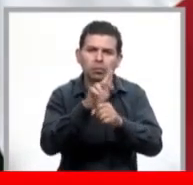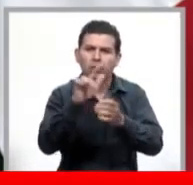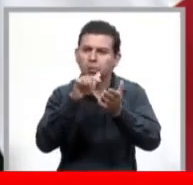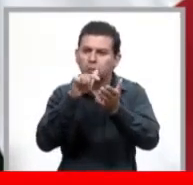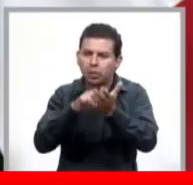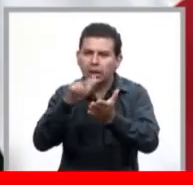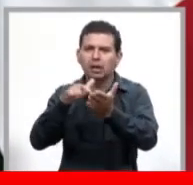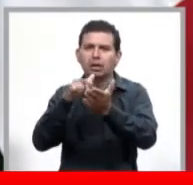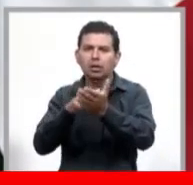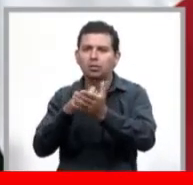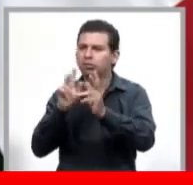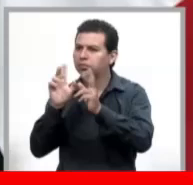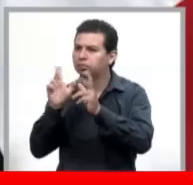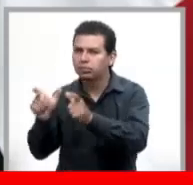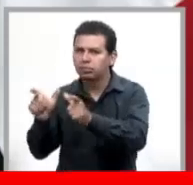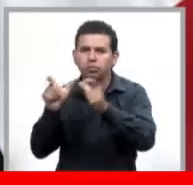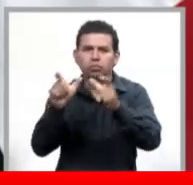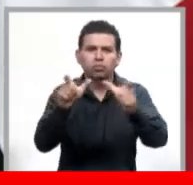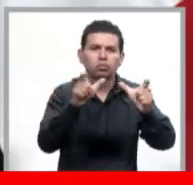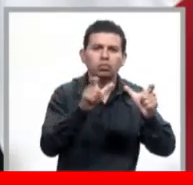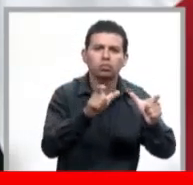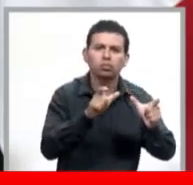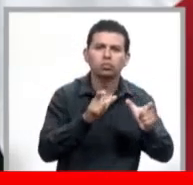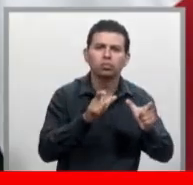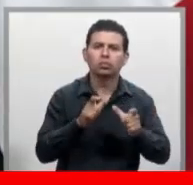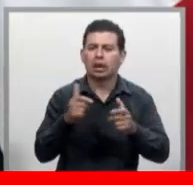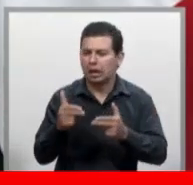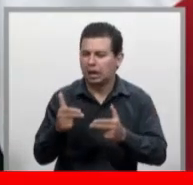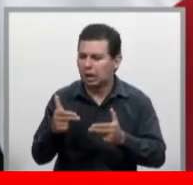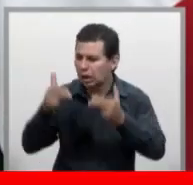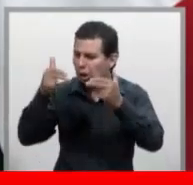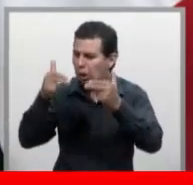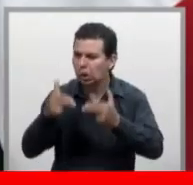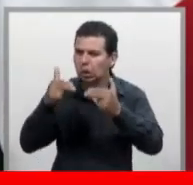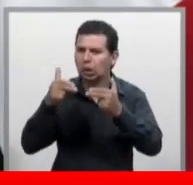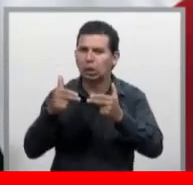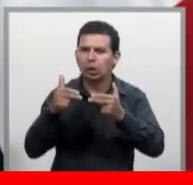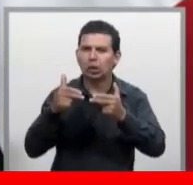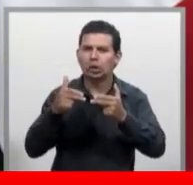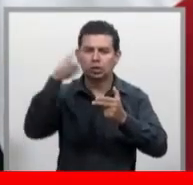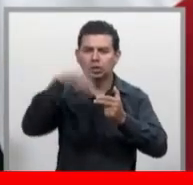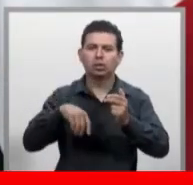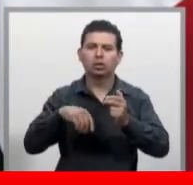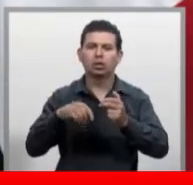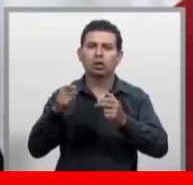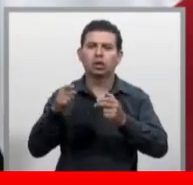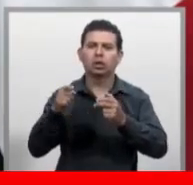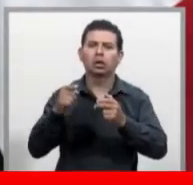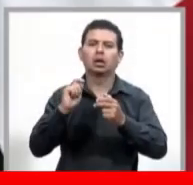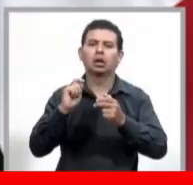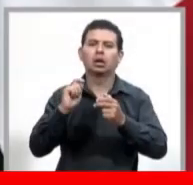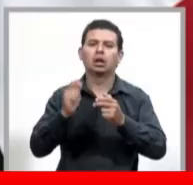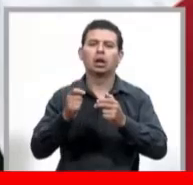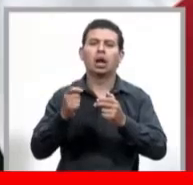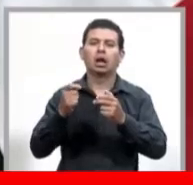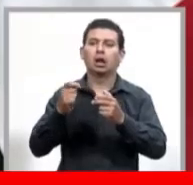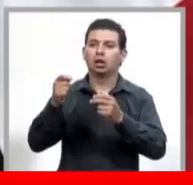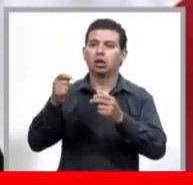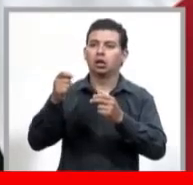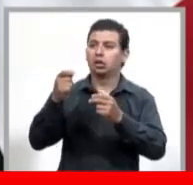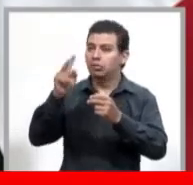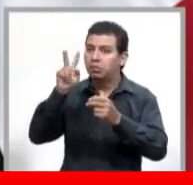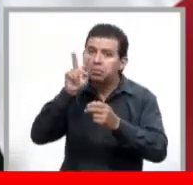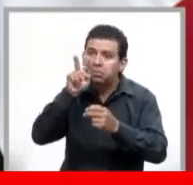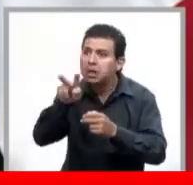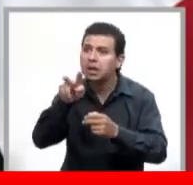supervisando que los negocios no esenciales estén realmente